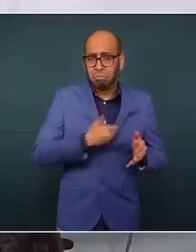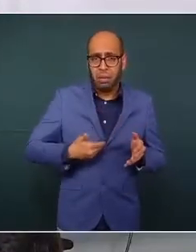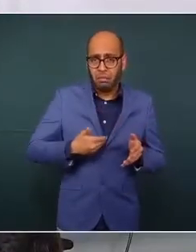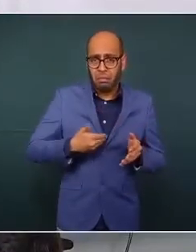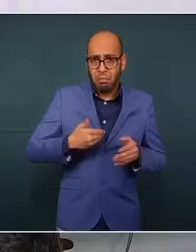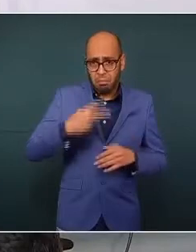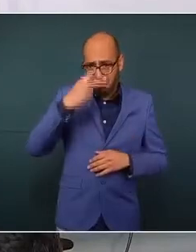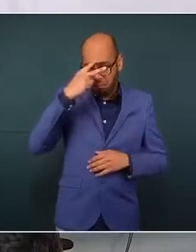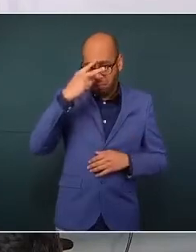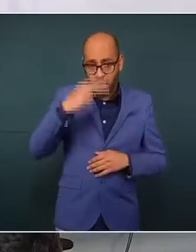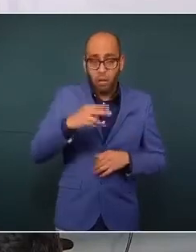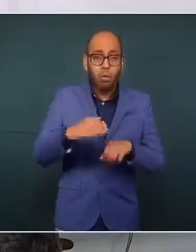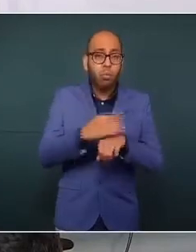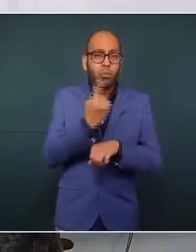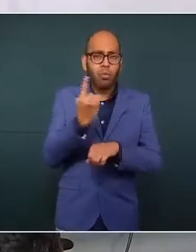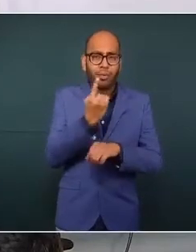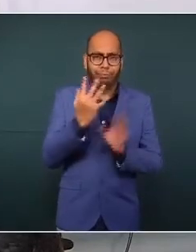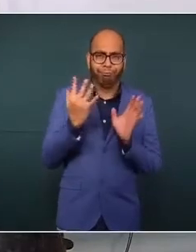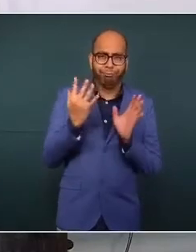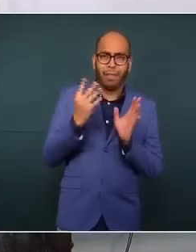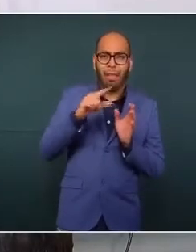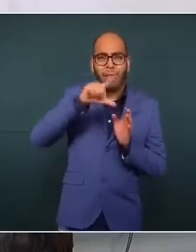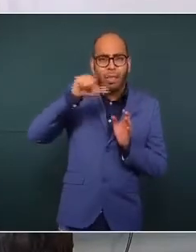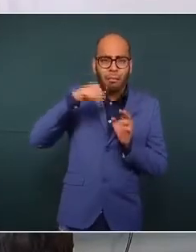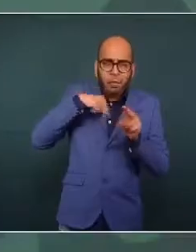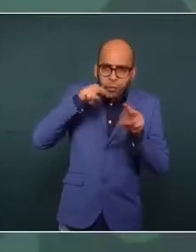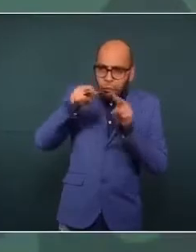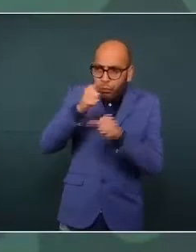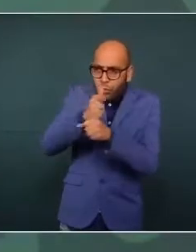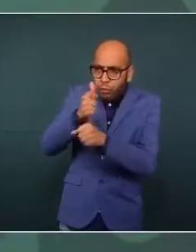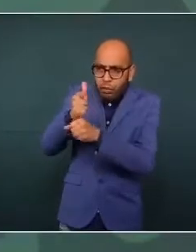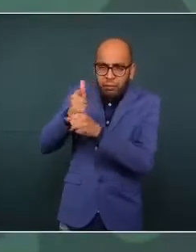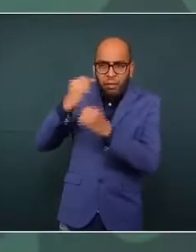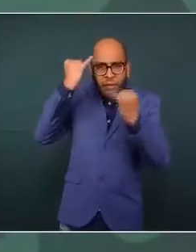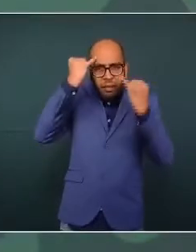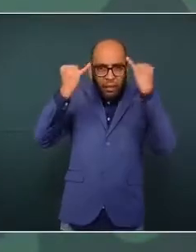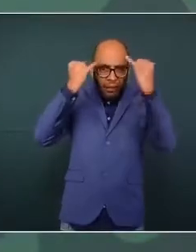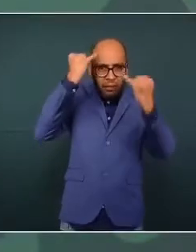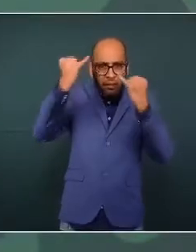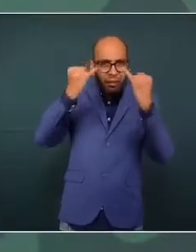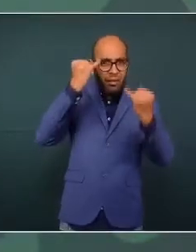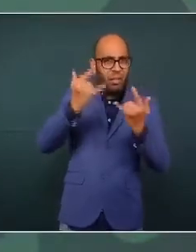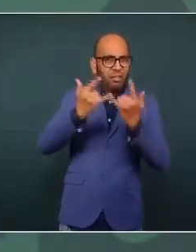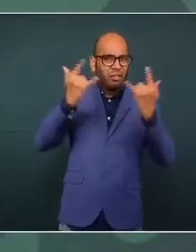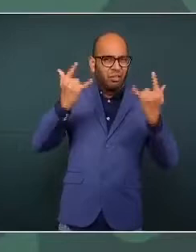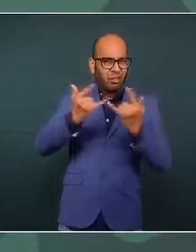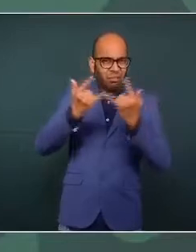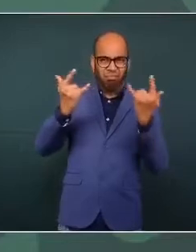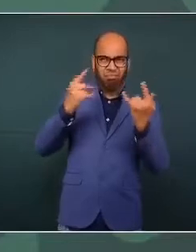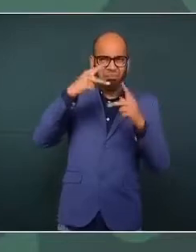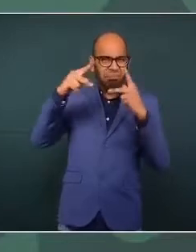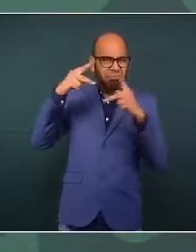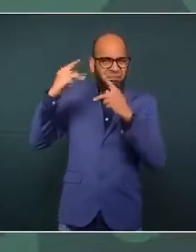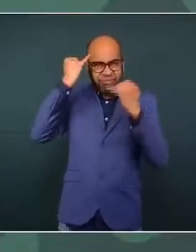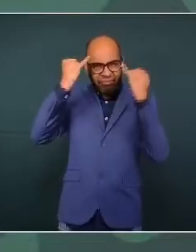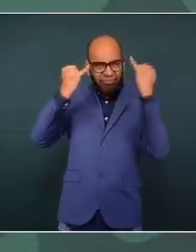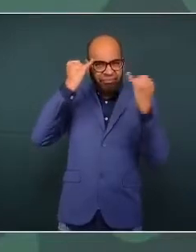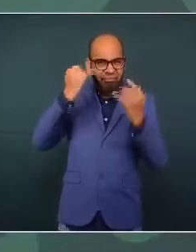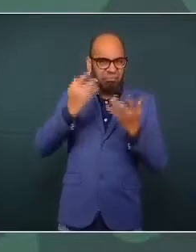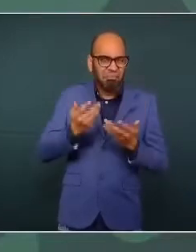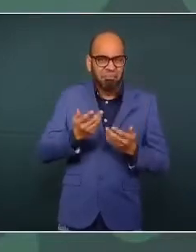haya… Porque luego se construyen historias y que no, nada. Tenemos una responsabilidad muy